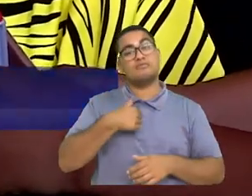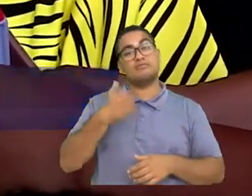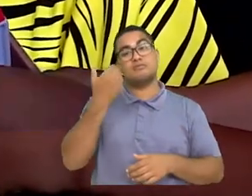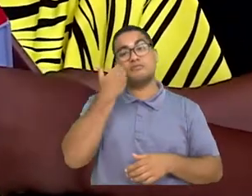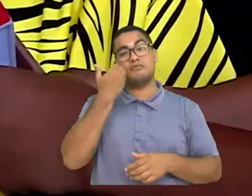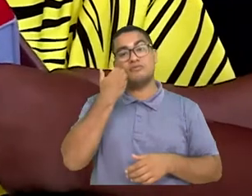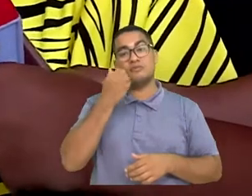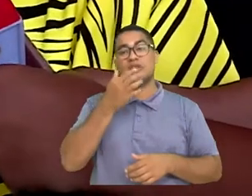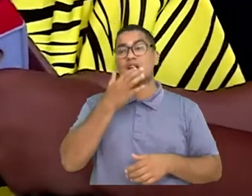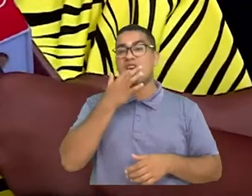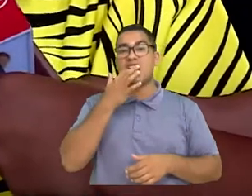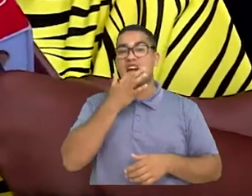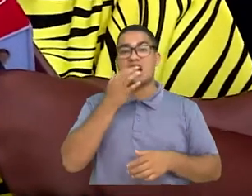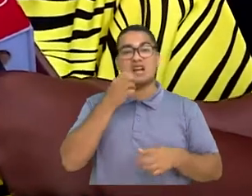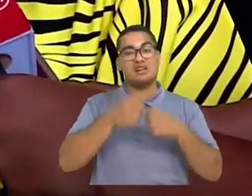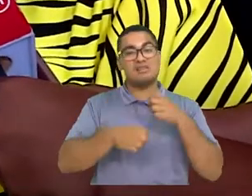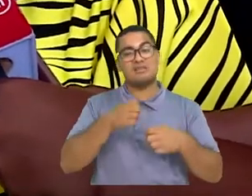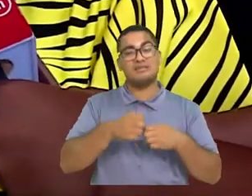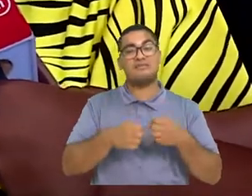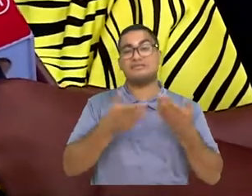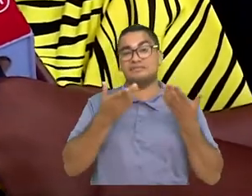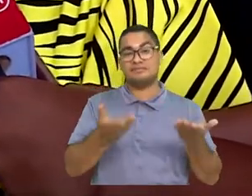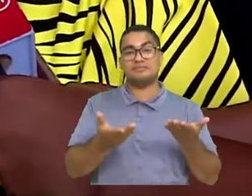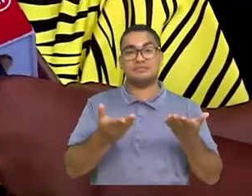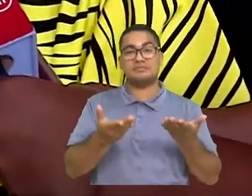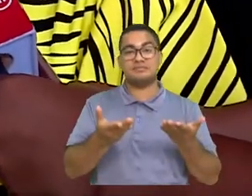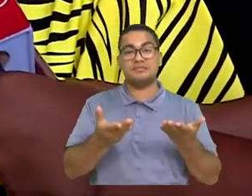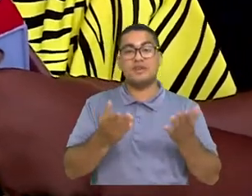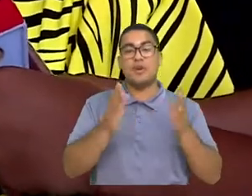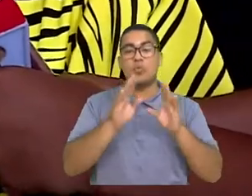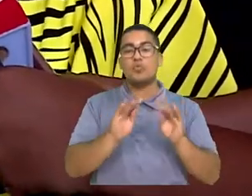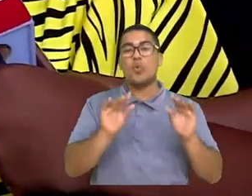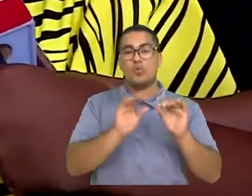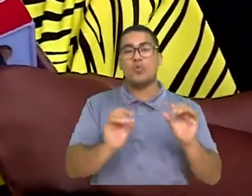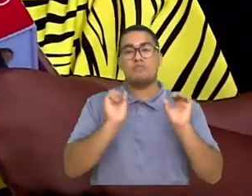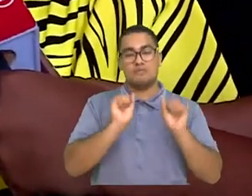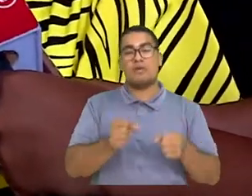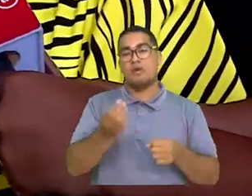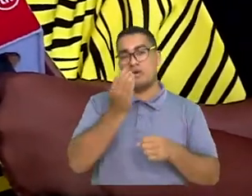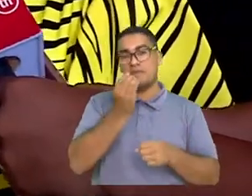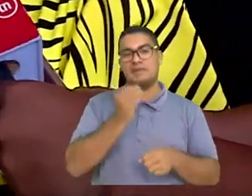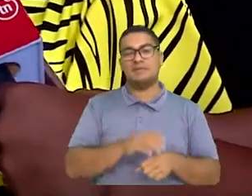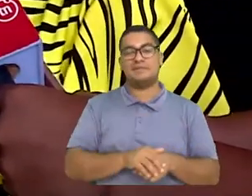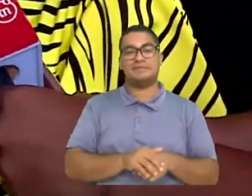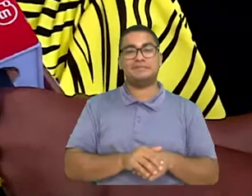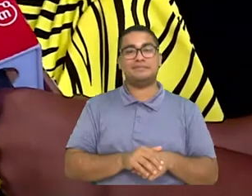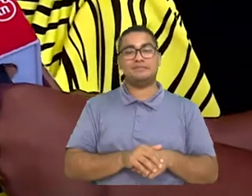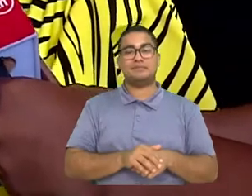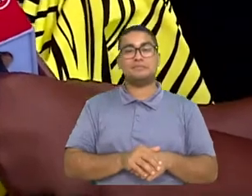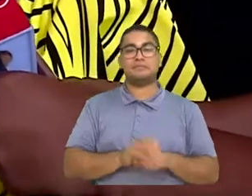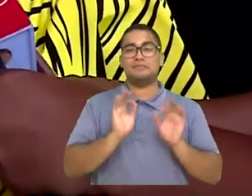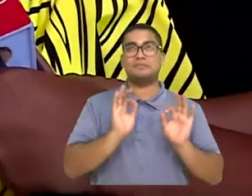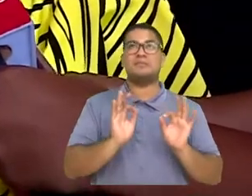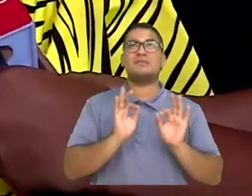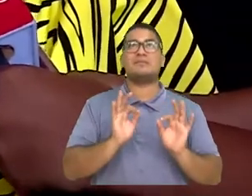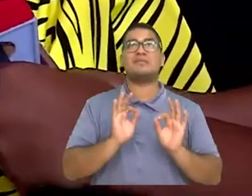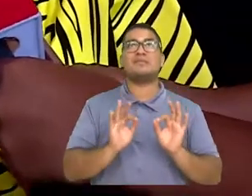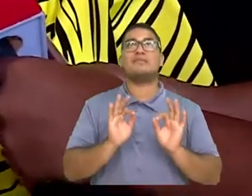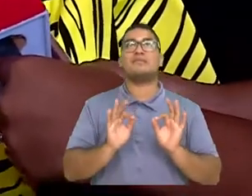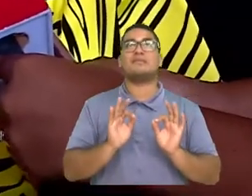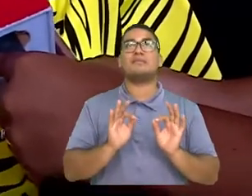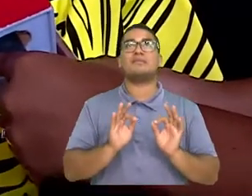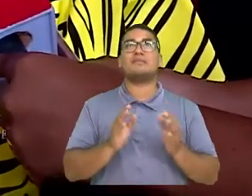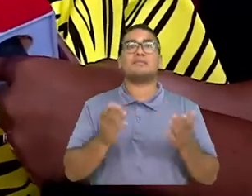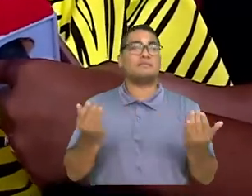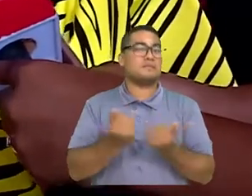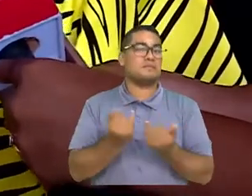mi encilla. Y entonces solo cositas aguadas. ¿Ve? Ya me va a servir. Y así